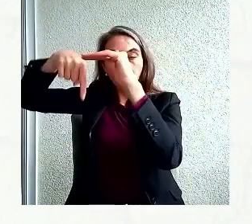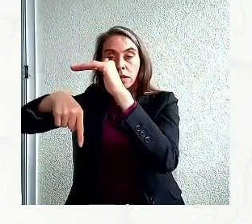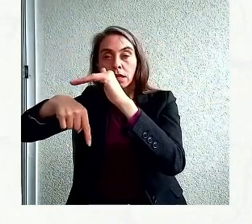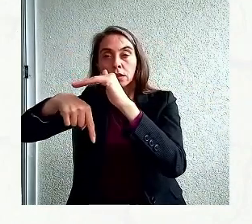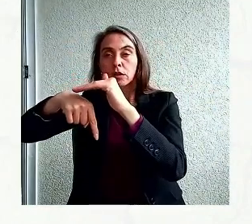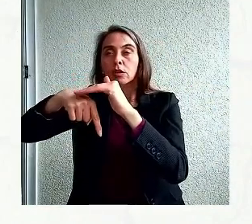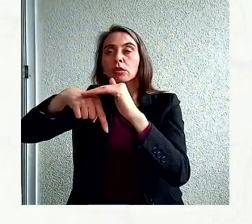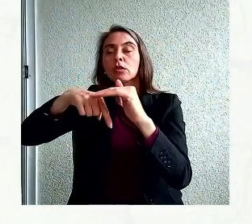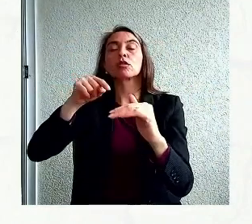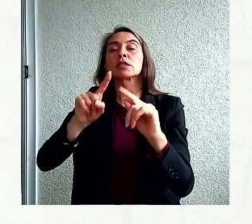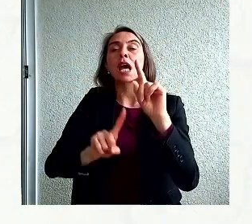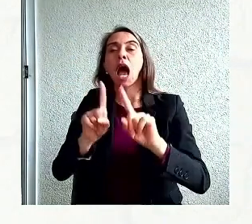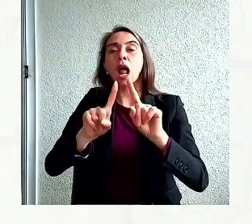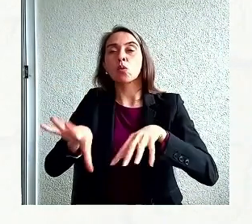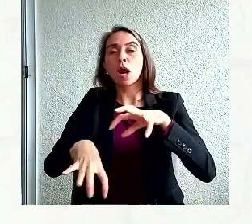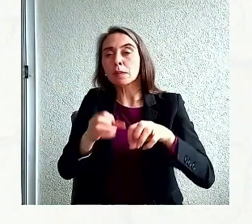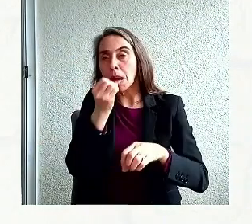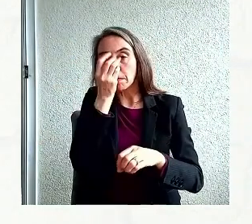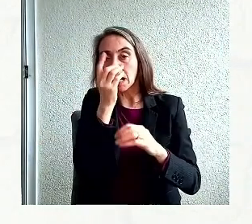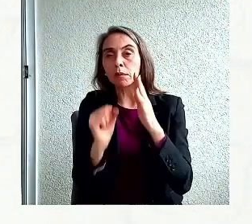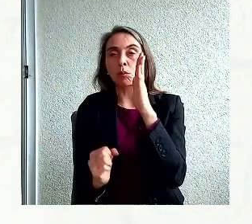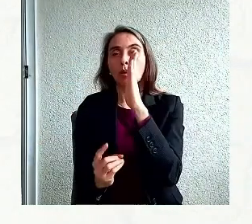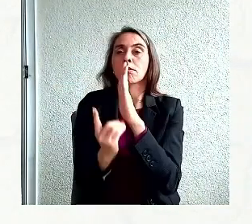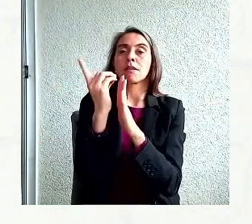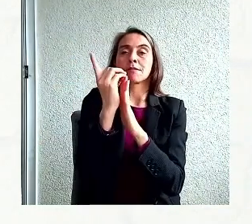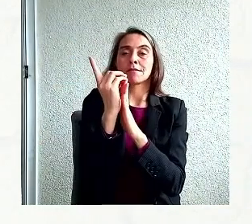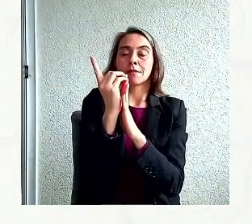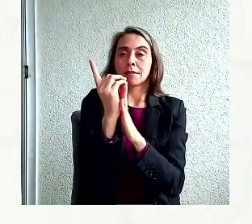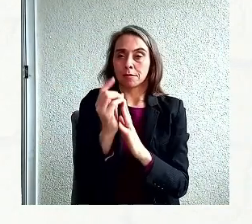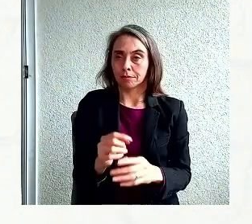después. Y lo segundo, que dentro, abajo, lo